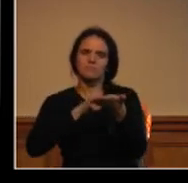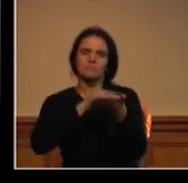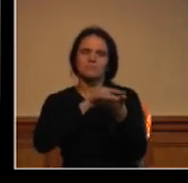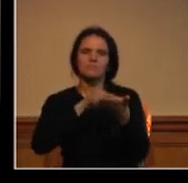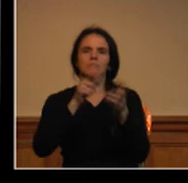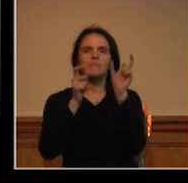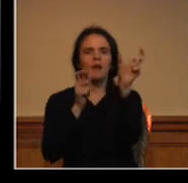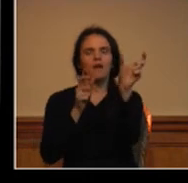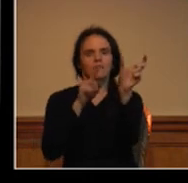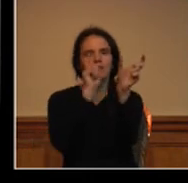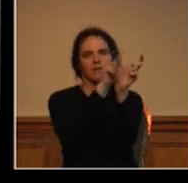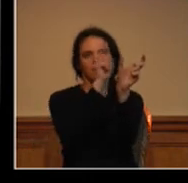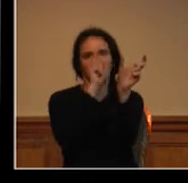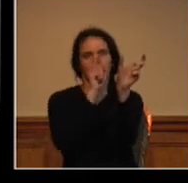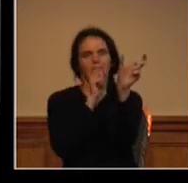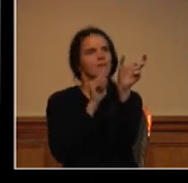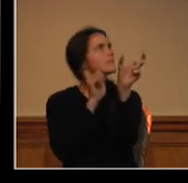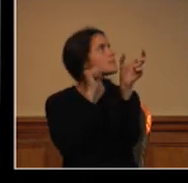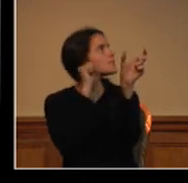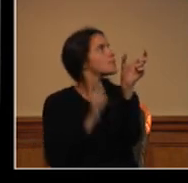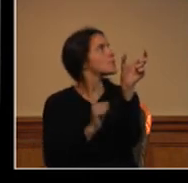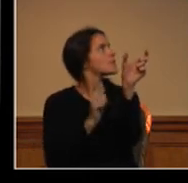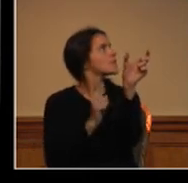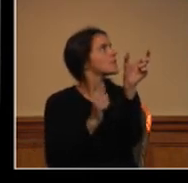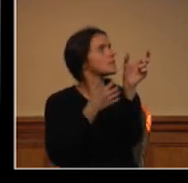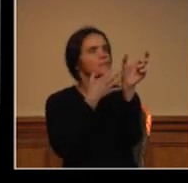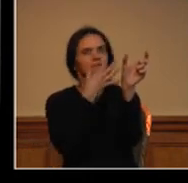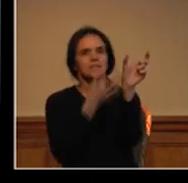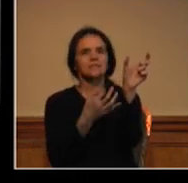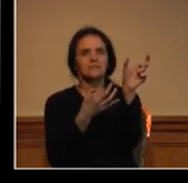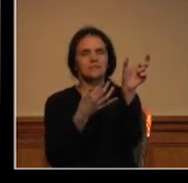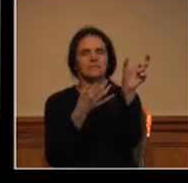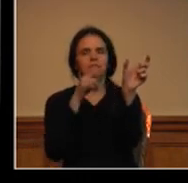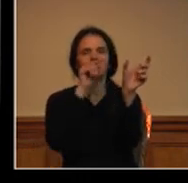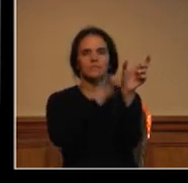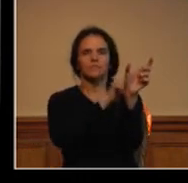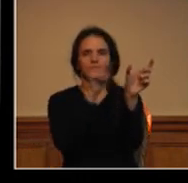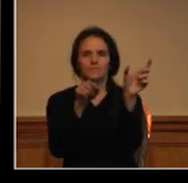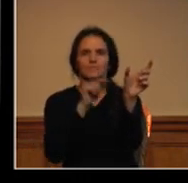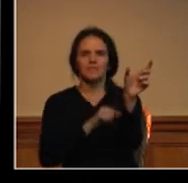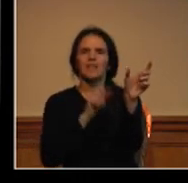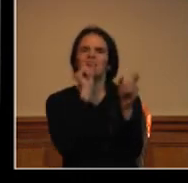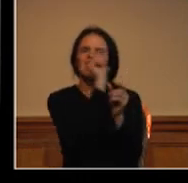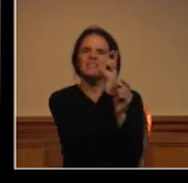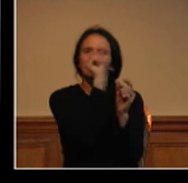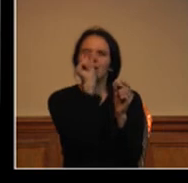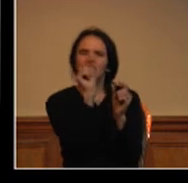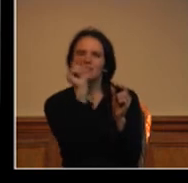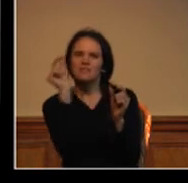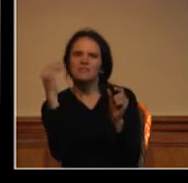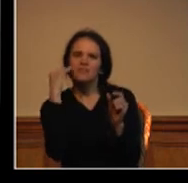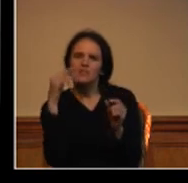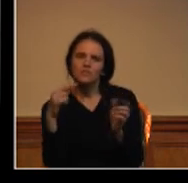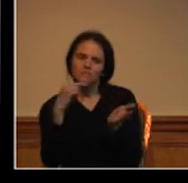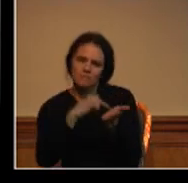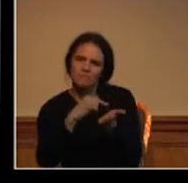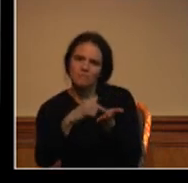que es que pusimos de modelo y le van a poder ir indicando al niño qué letra tiene que tocar.